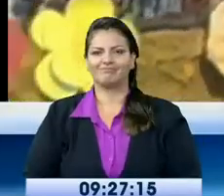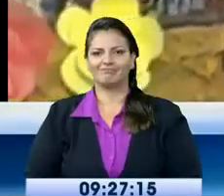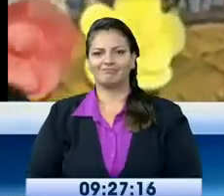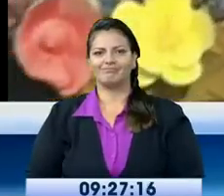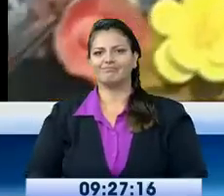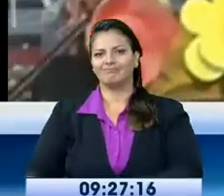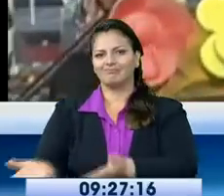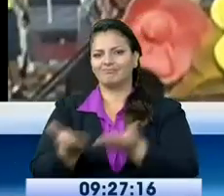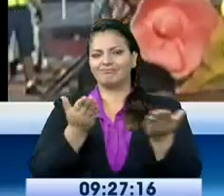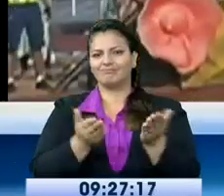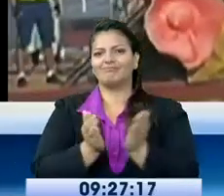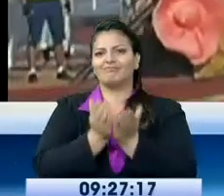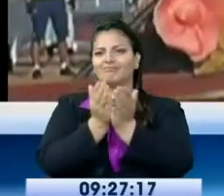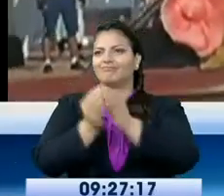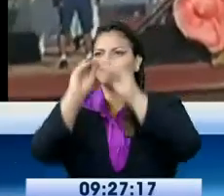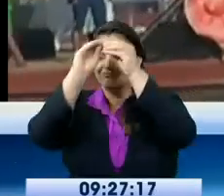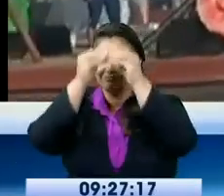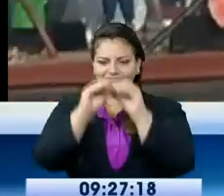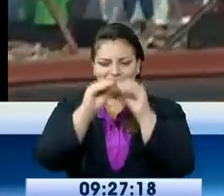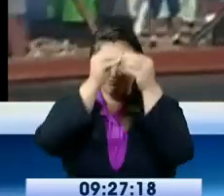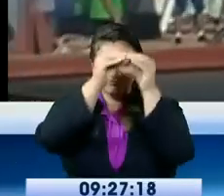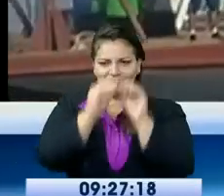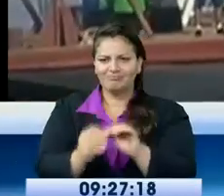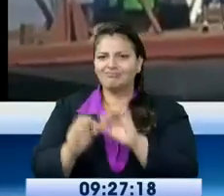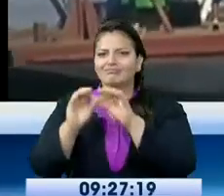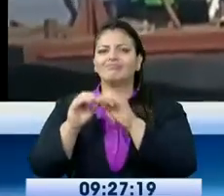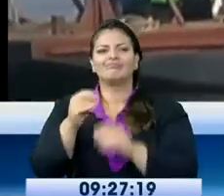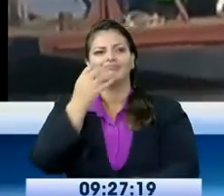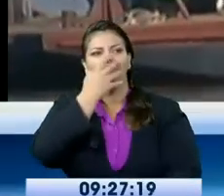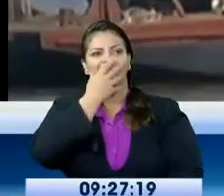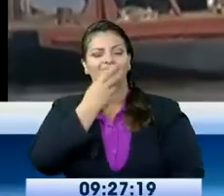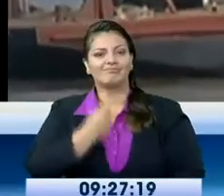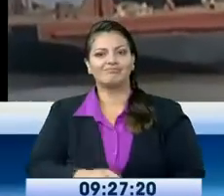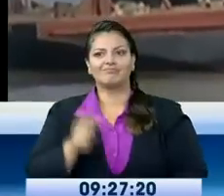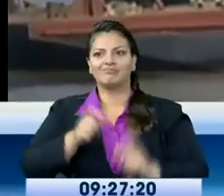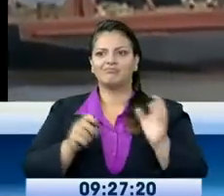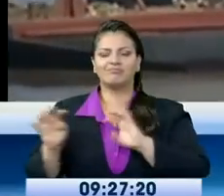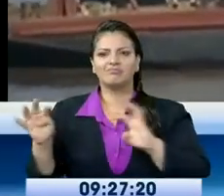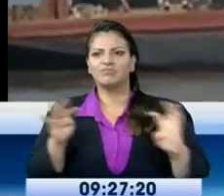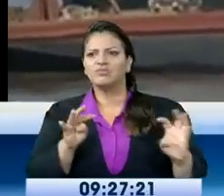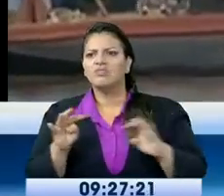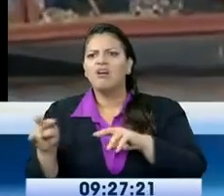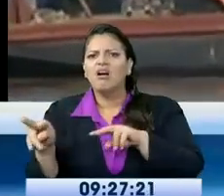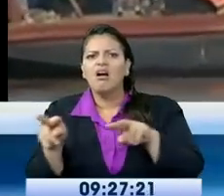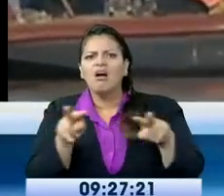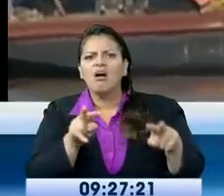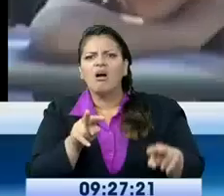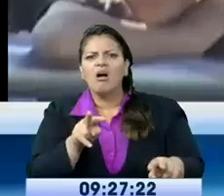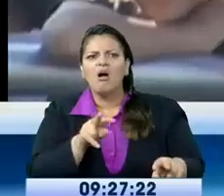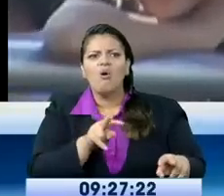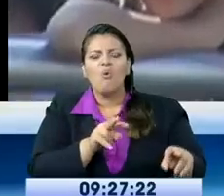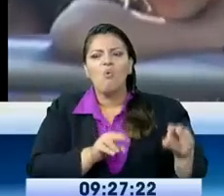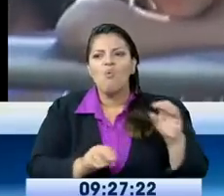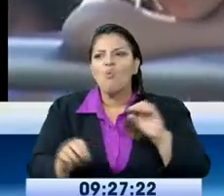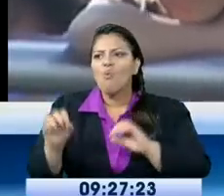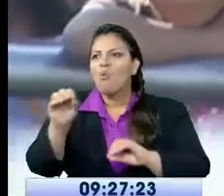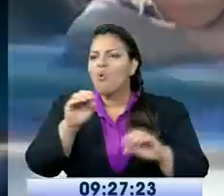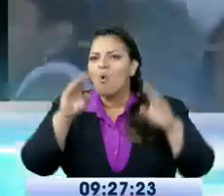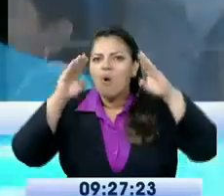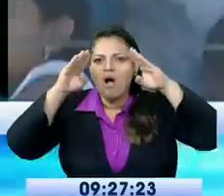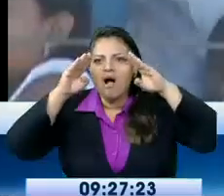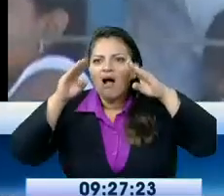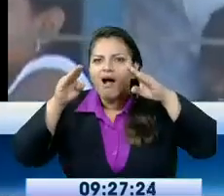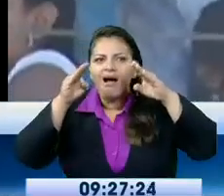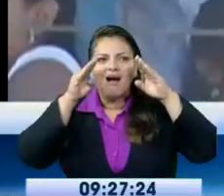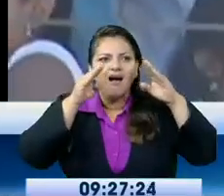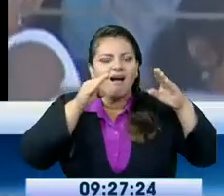Rotonda, la Torre Morisca y la Perla. Los asistentes al malecón Simón Bolívar observaron atentos cada etapa